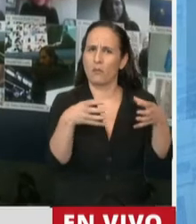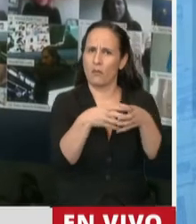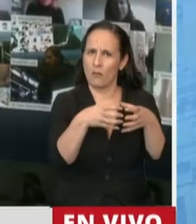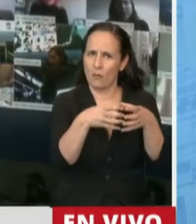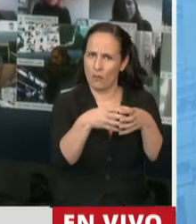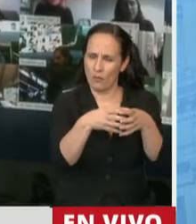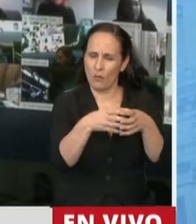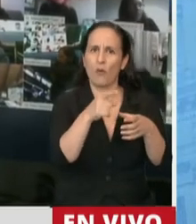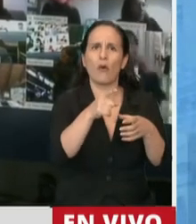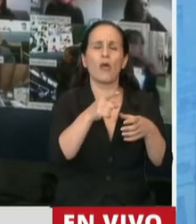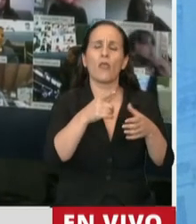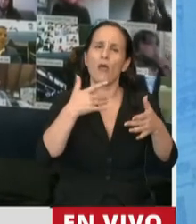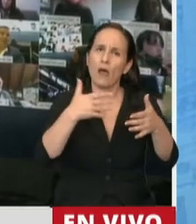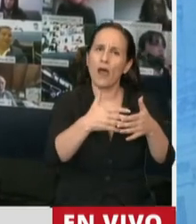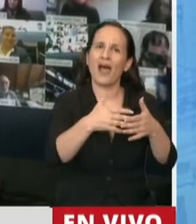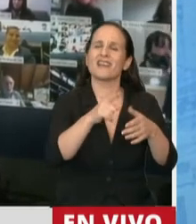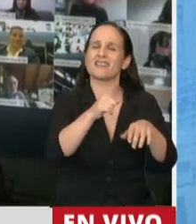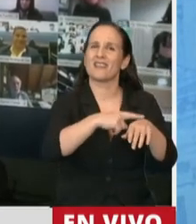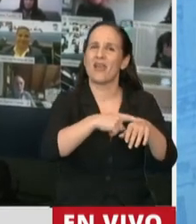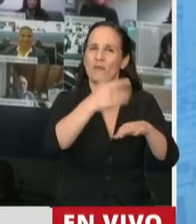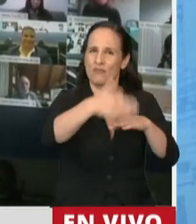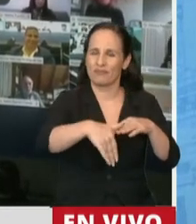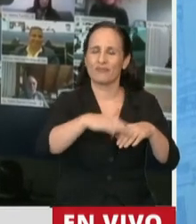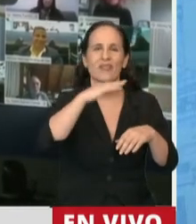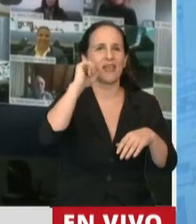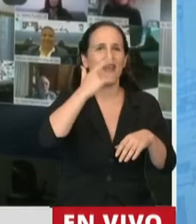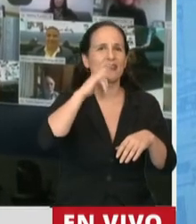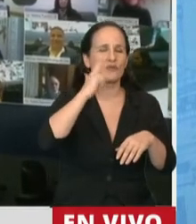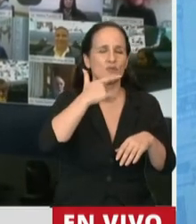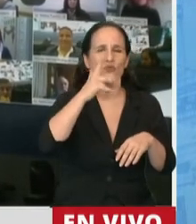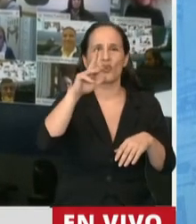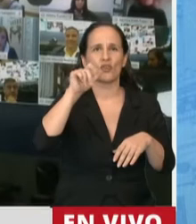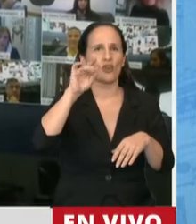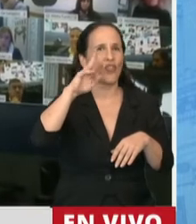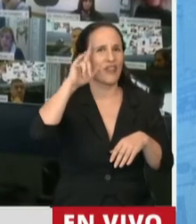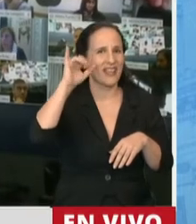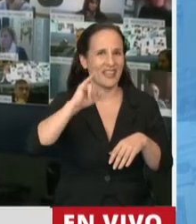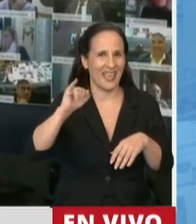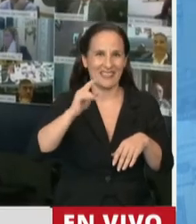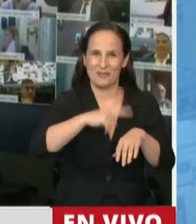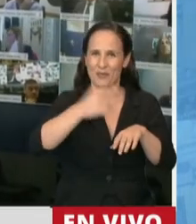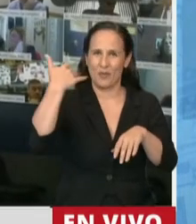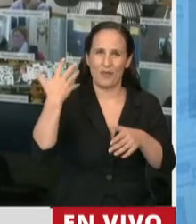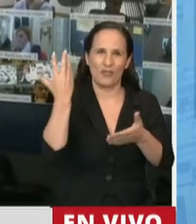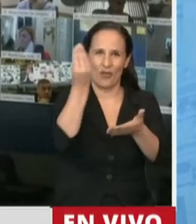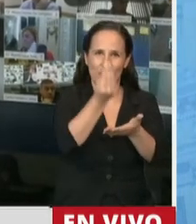hasta complementar el mandato del señor Jesús Rodríguez, quien asumiera como presidente de la Auditoría de la Nación